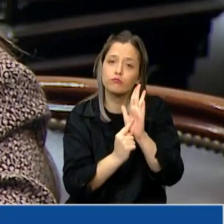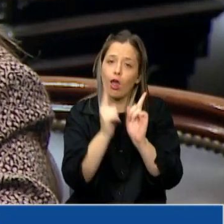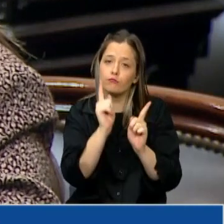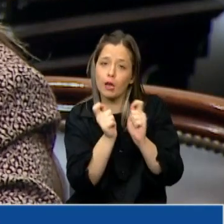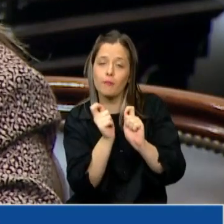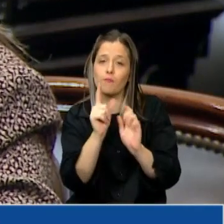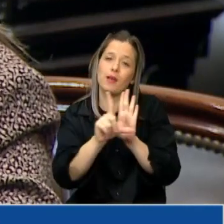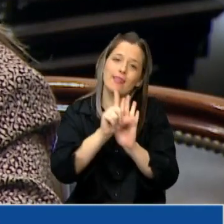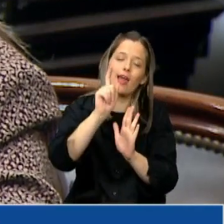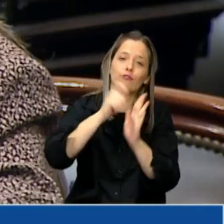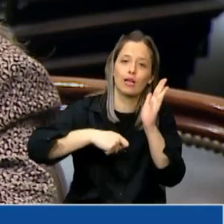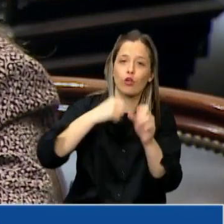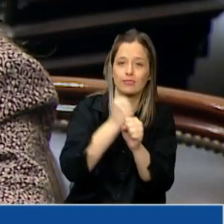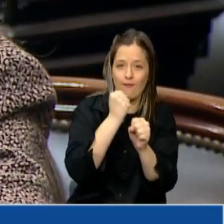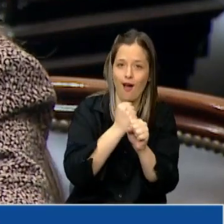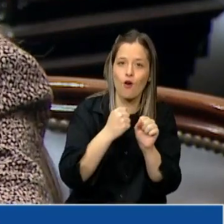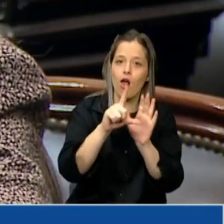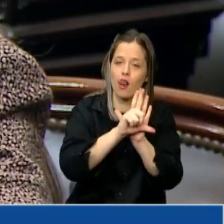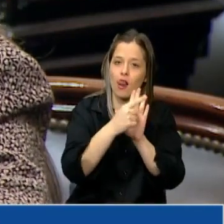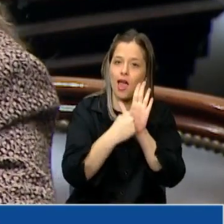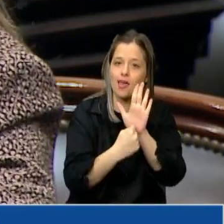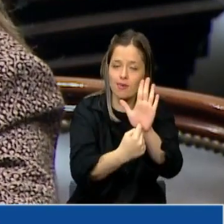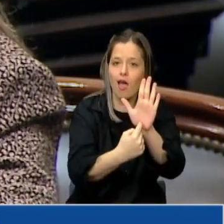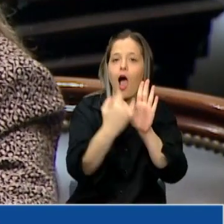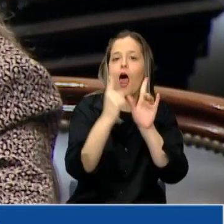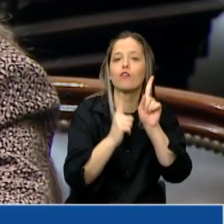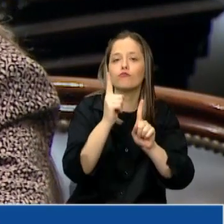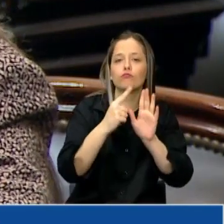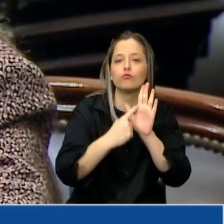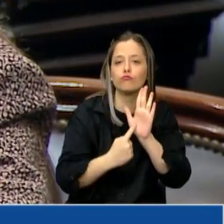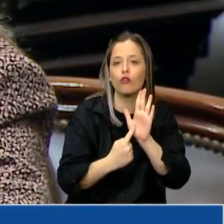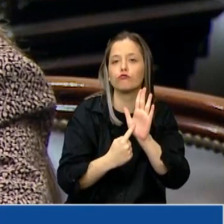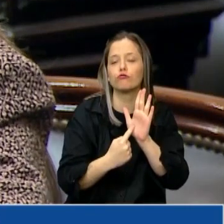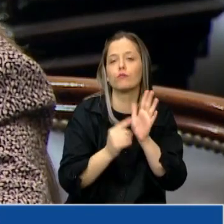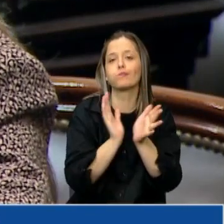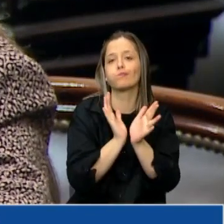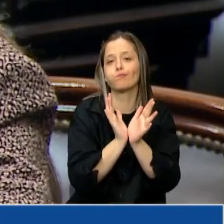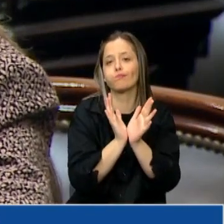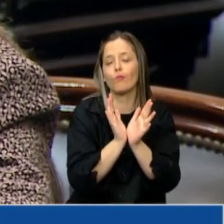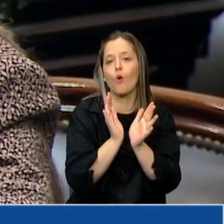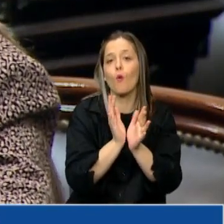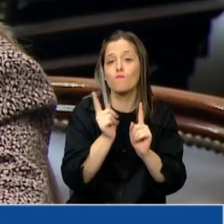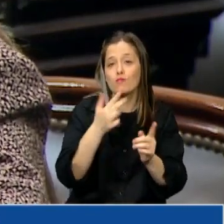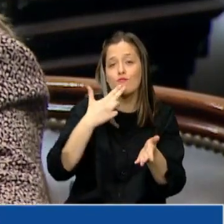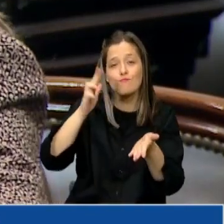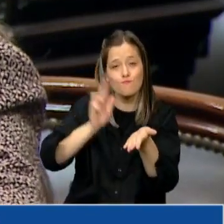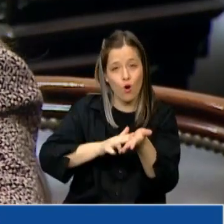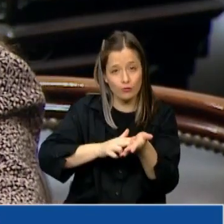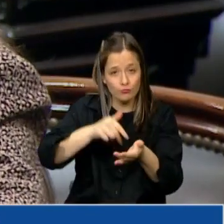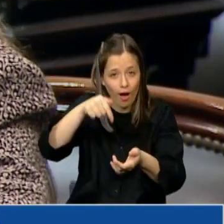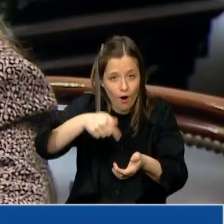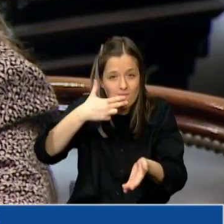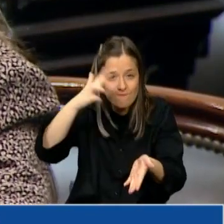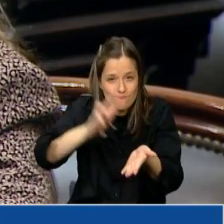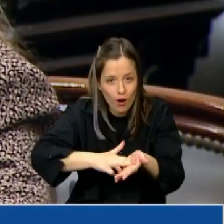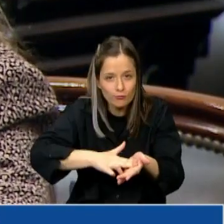ley del contrato de trabajo, no están, obviamente, este impuesto que se le ha